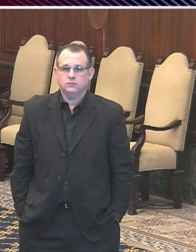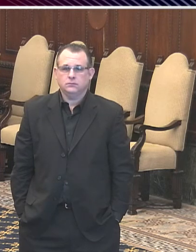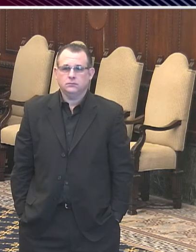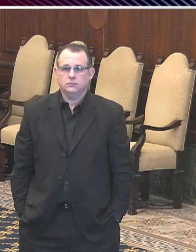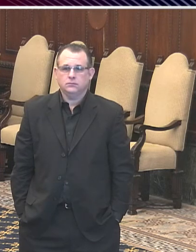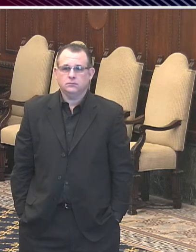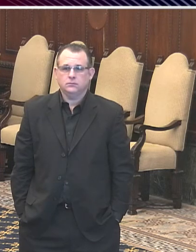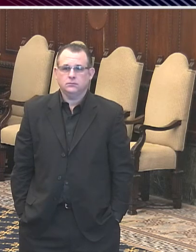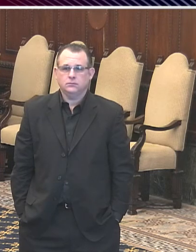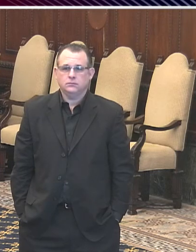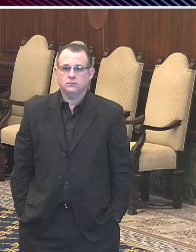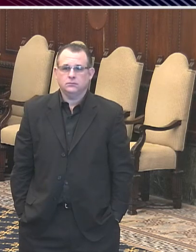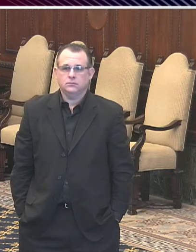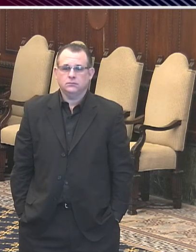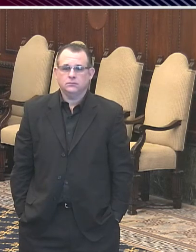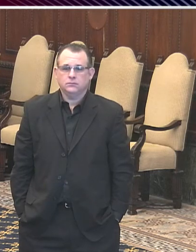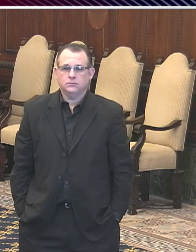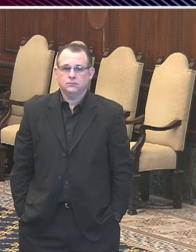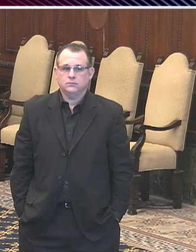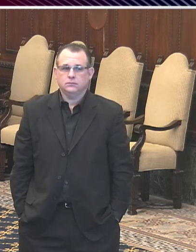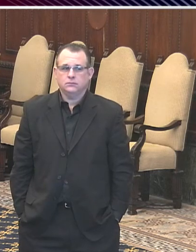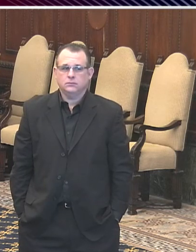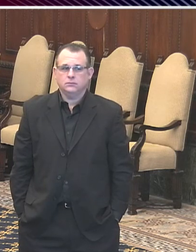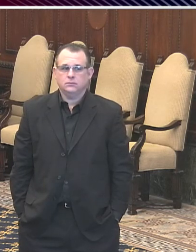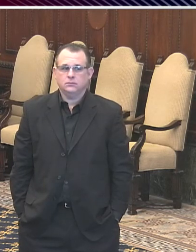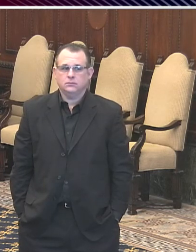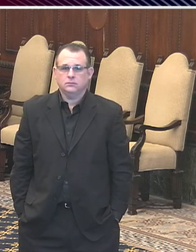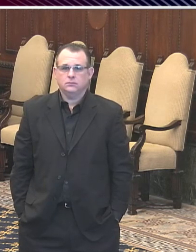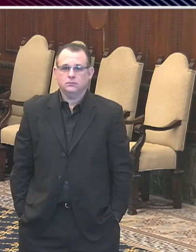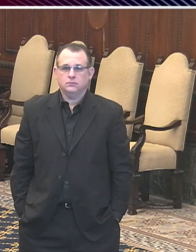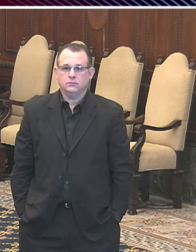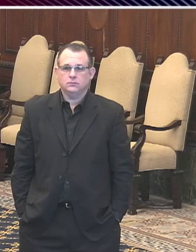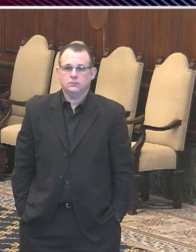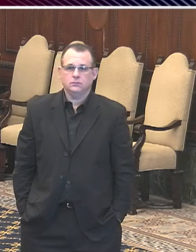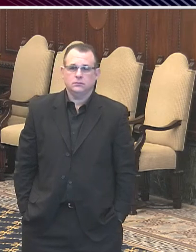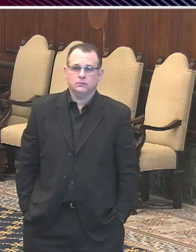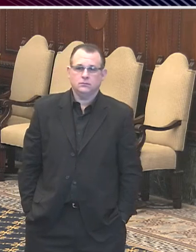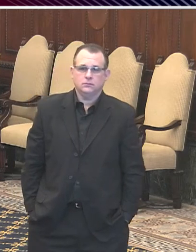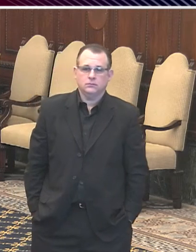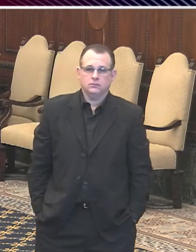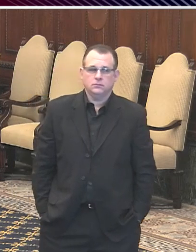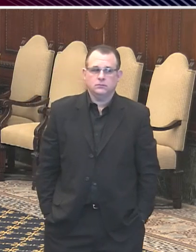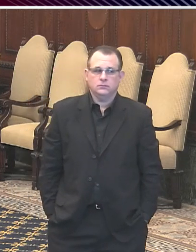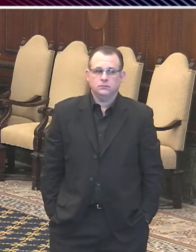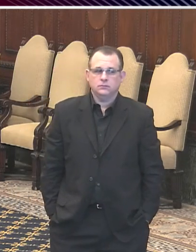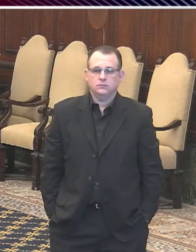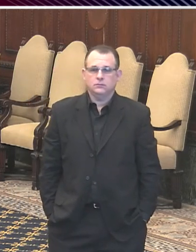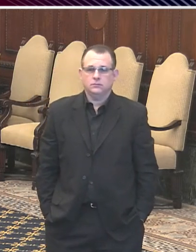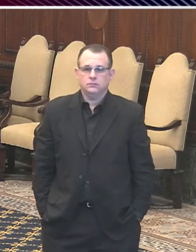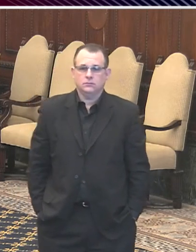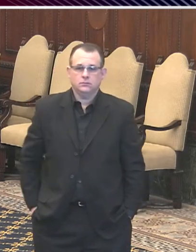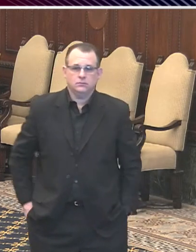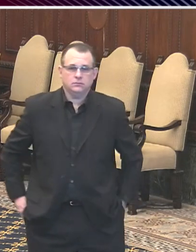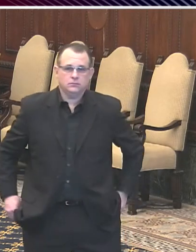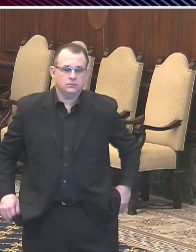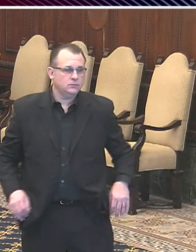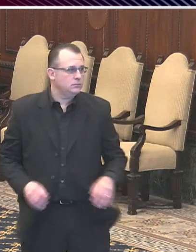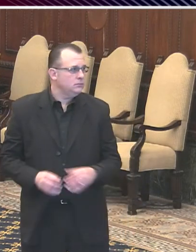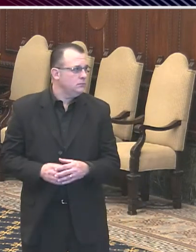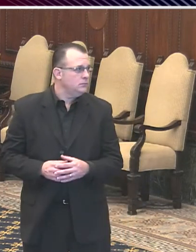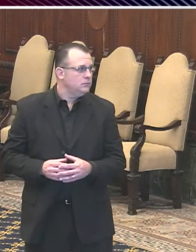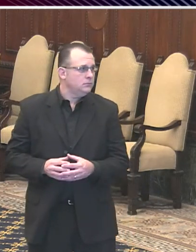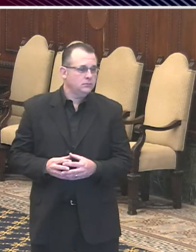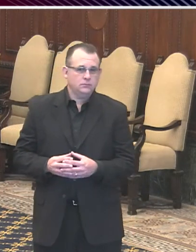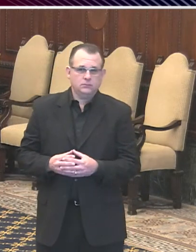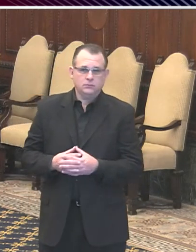¿hay alguna nueva directriz para el Departamento de la Policía de Filadelfia en cuanto al coronavirus? Escuchamos